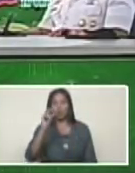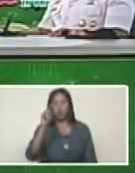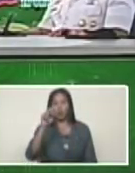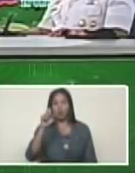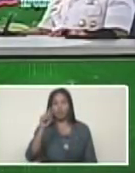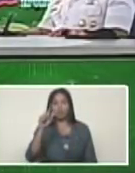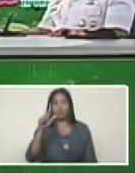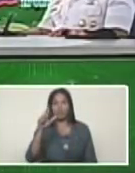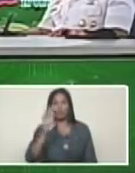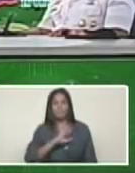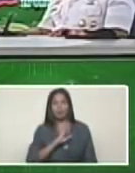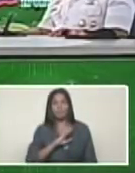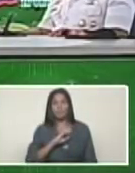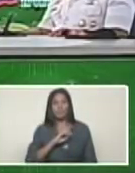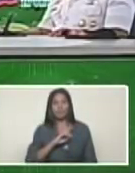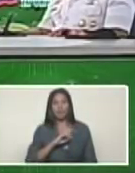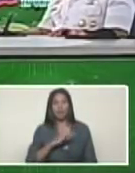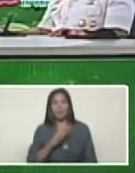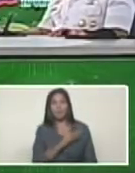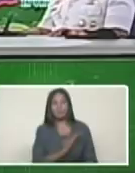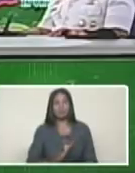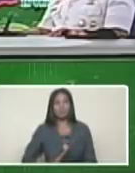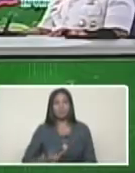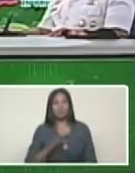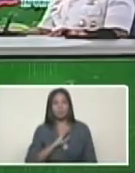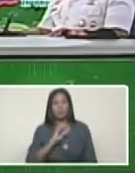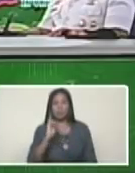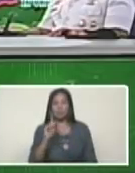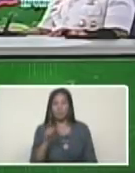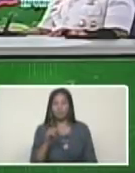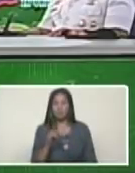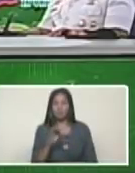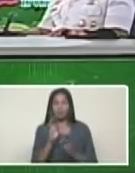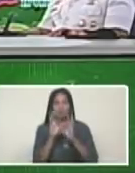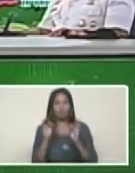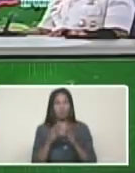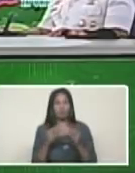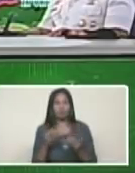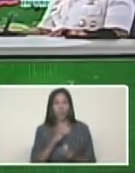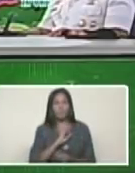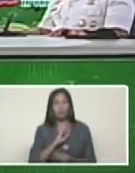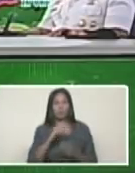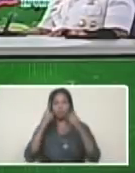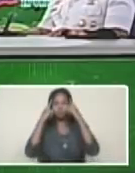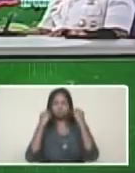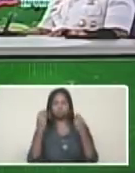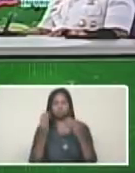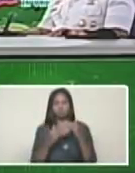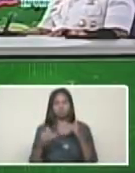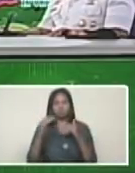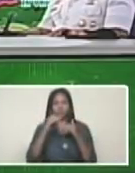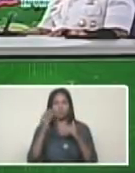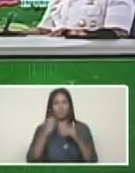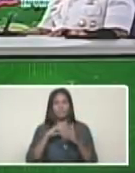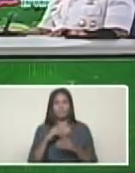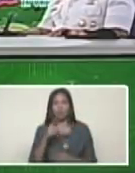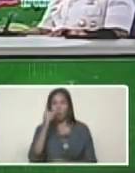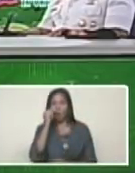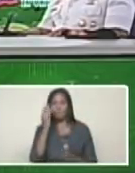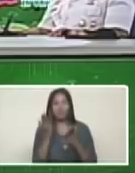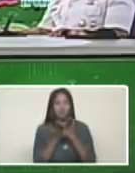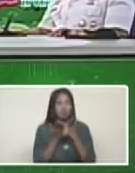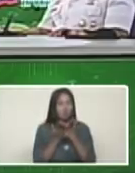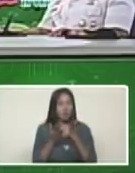de la presidencia, como presidente de esta corporación de telecomunicaciones por su gran capacidad. Es un hombre